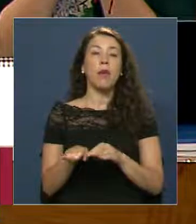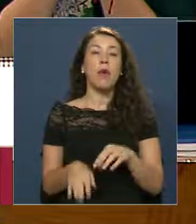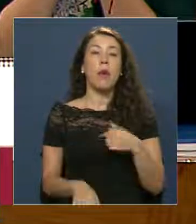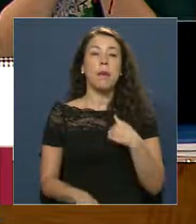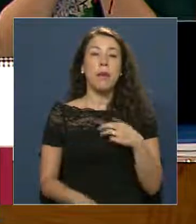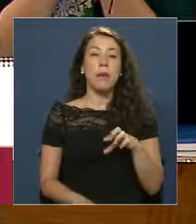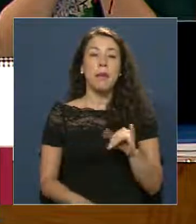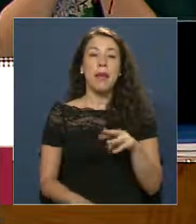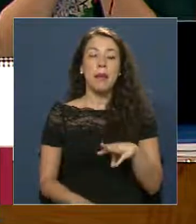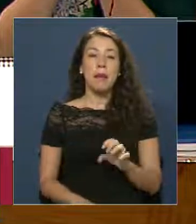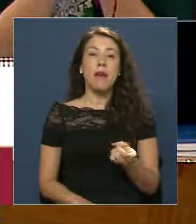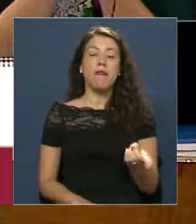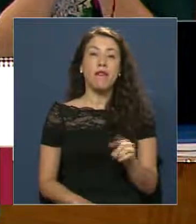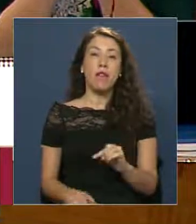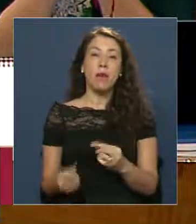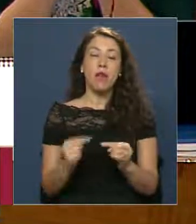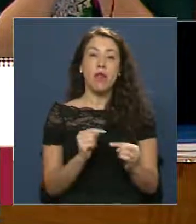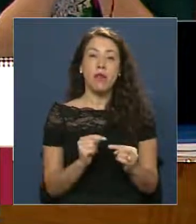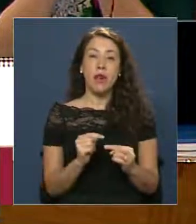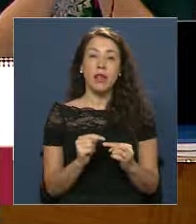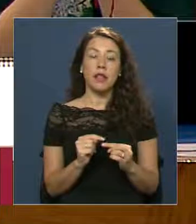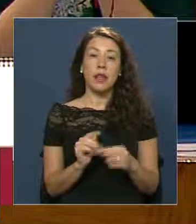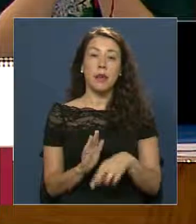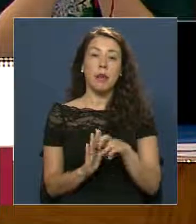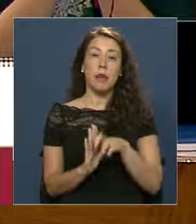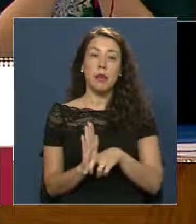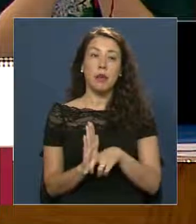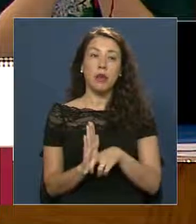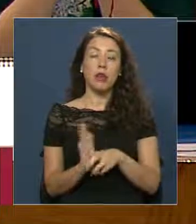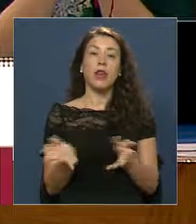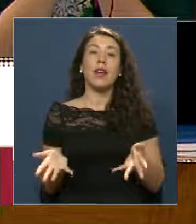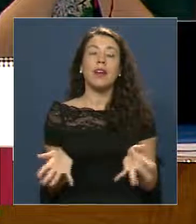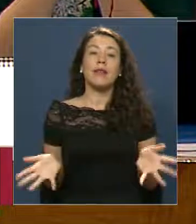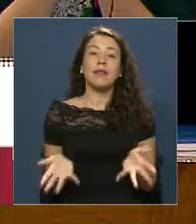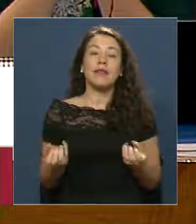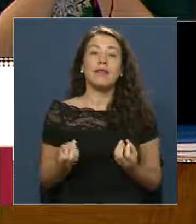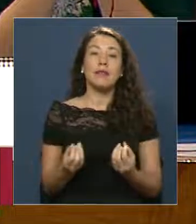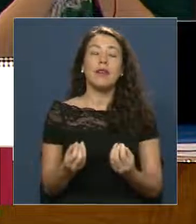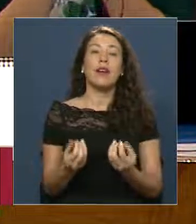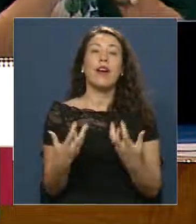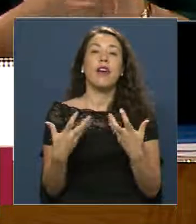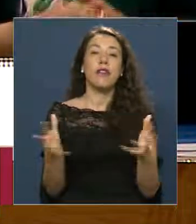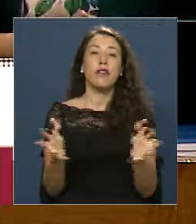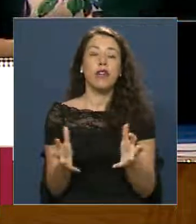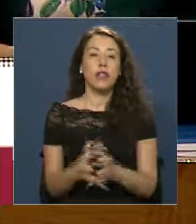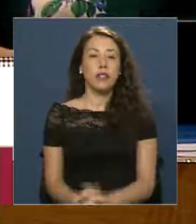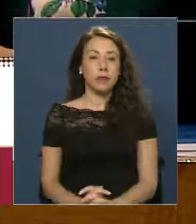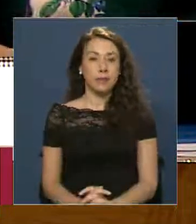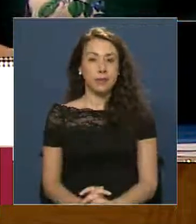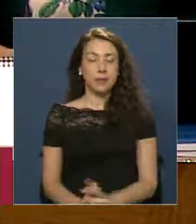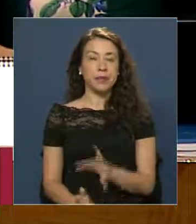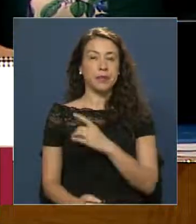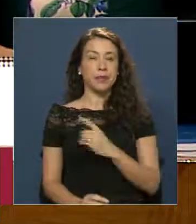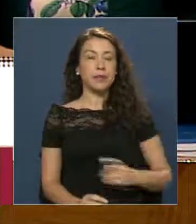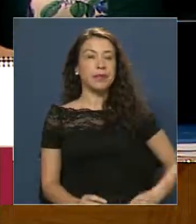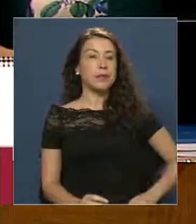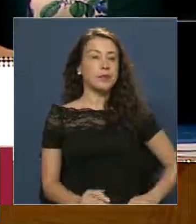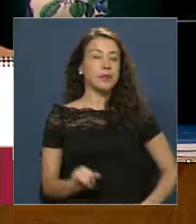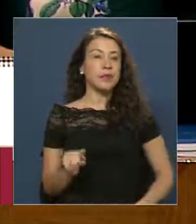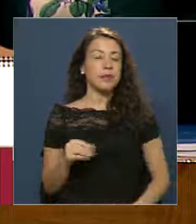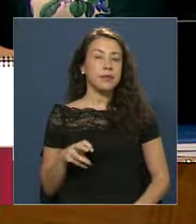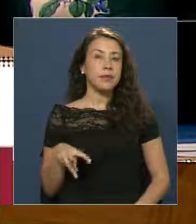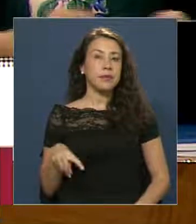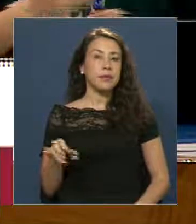y retornamos al debate entonces del proyecto de incitación a la... Diputado Tucapel Jiménez, punto de reglamento, por favor.